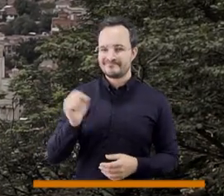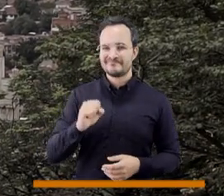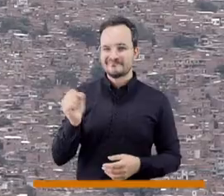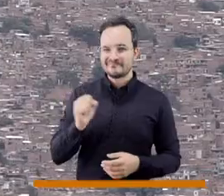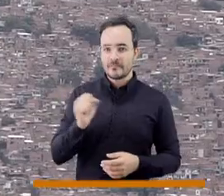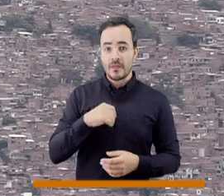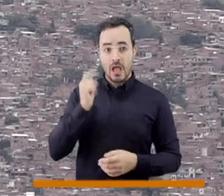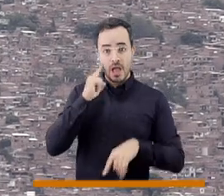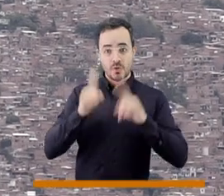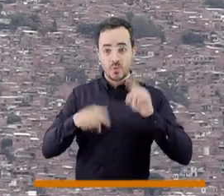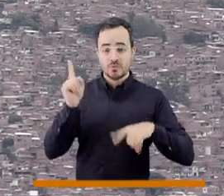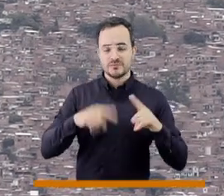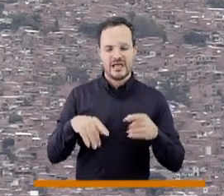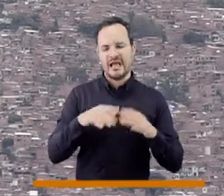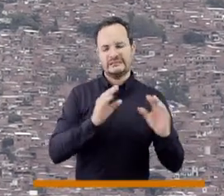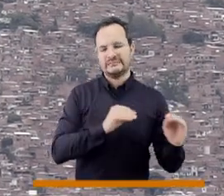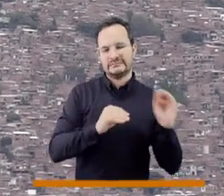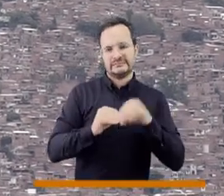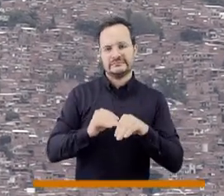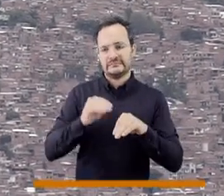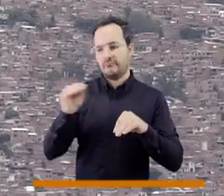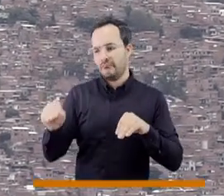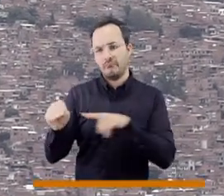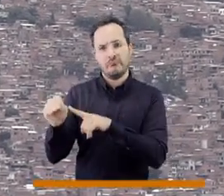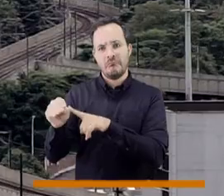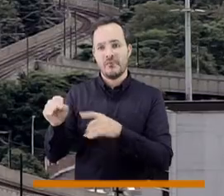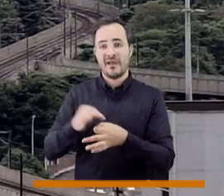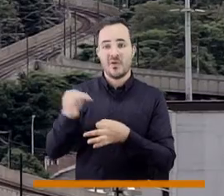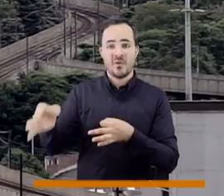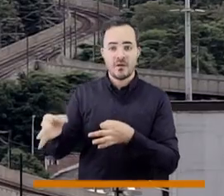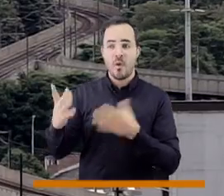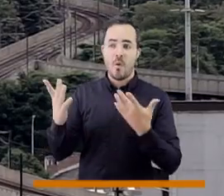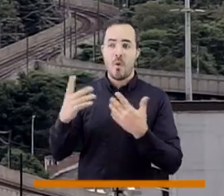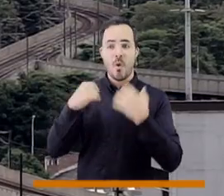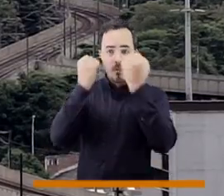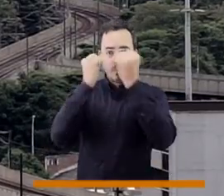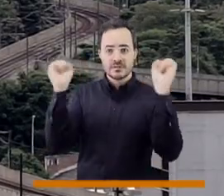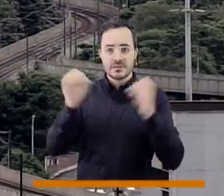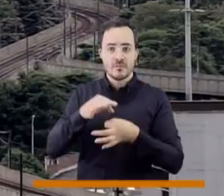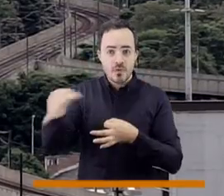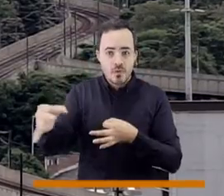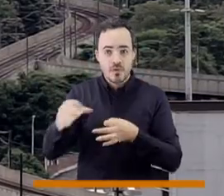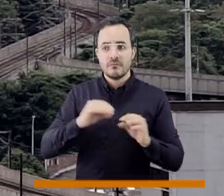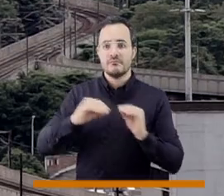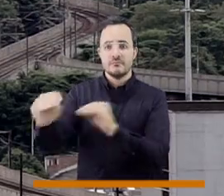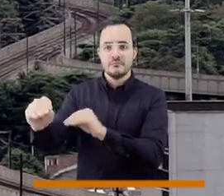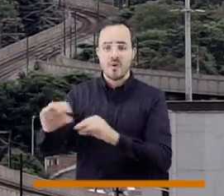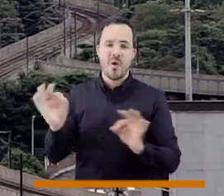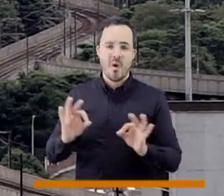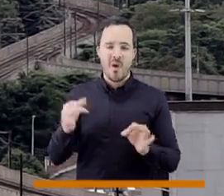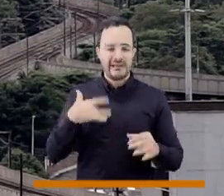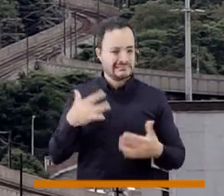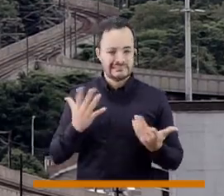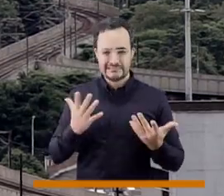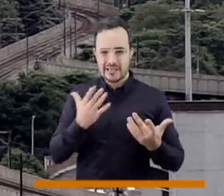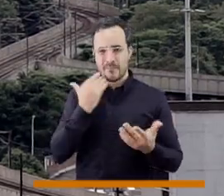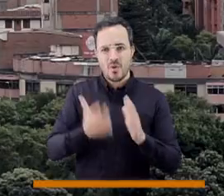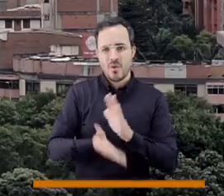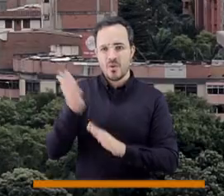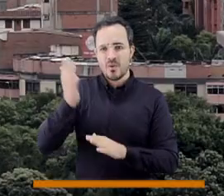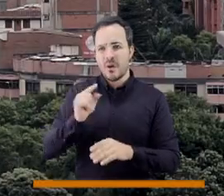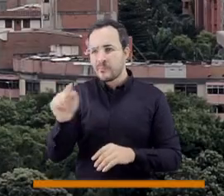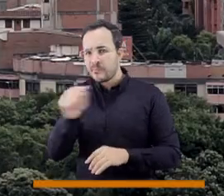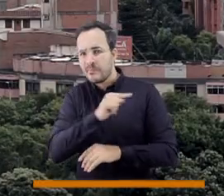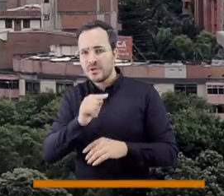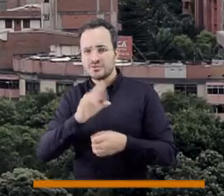no todos solamente se van a barrios, algunos se van o a corregimientos, municipios cercanos, otros incluso salen a buscar